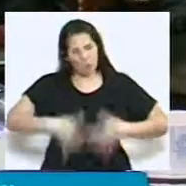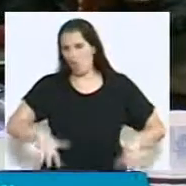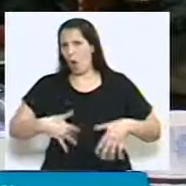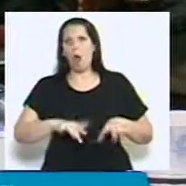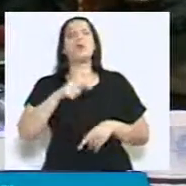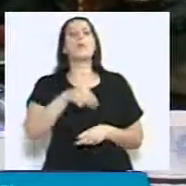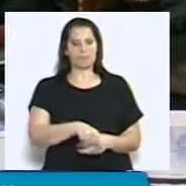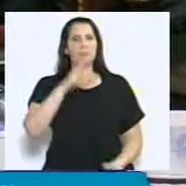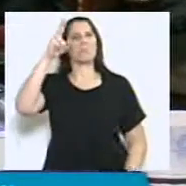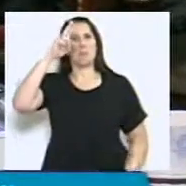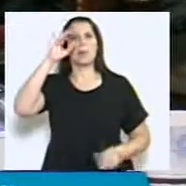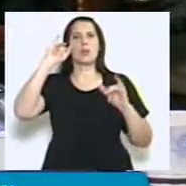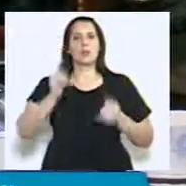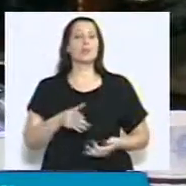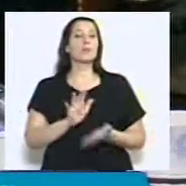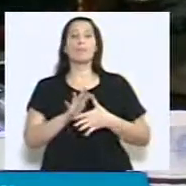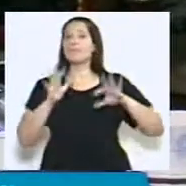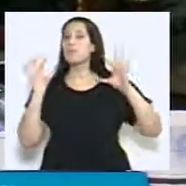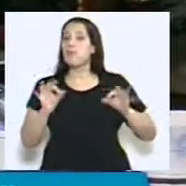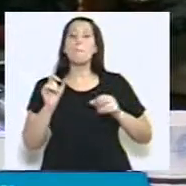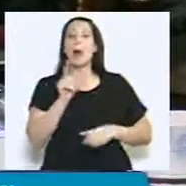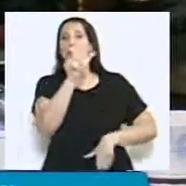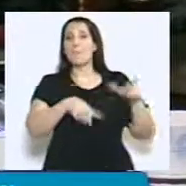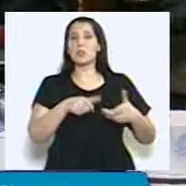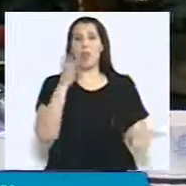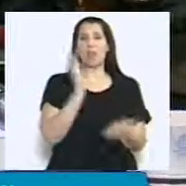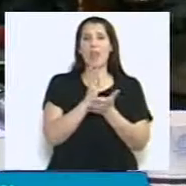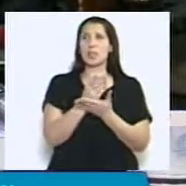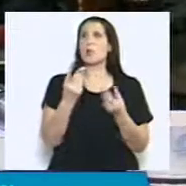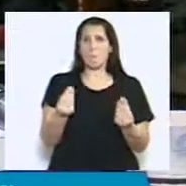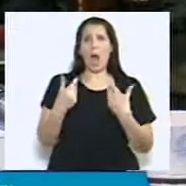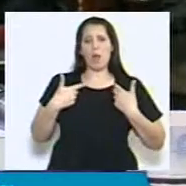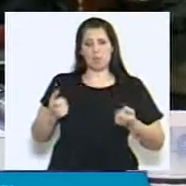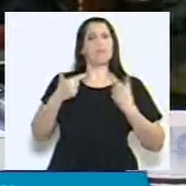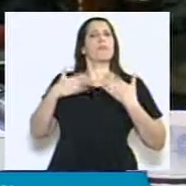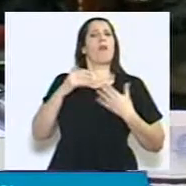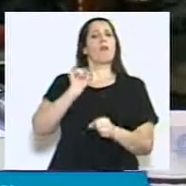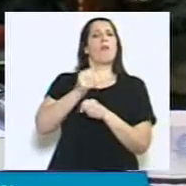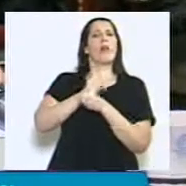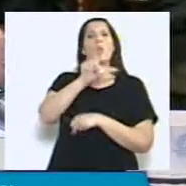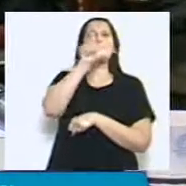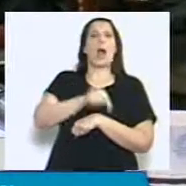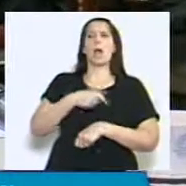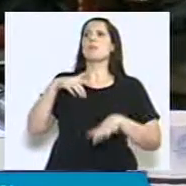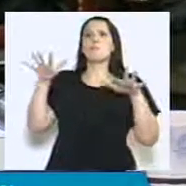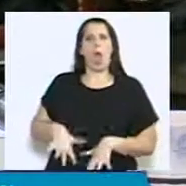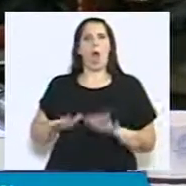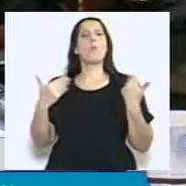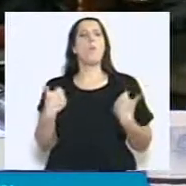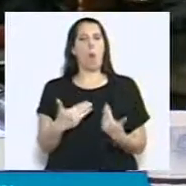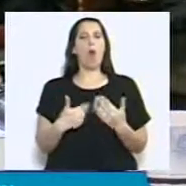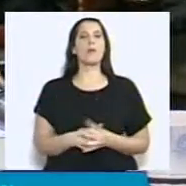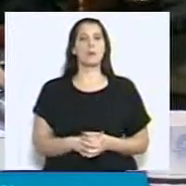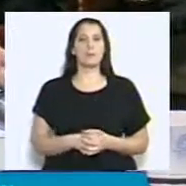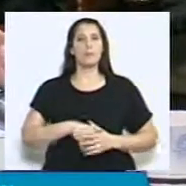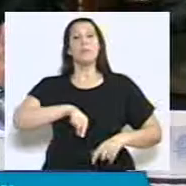Se respetó en términos absolutos el ejercicio del derecho de huelga a todos los trabajadores de nuestro país. El otro tema